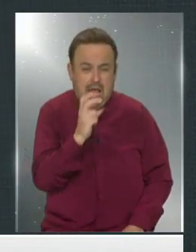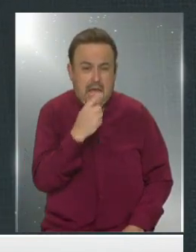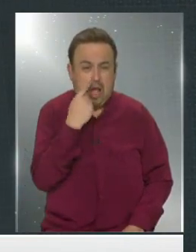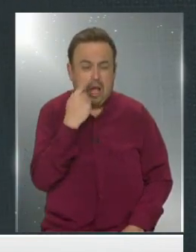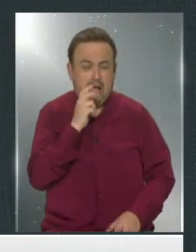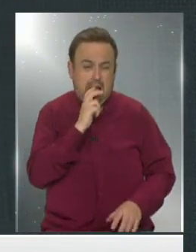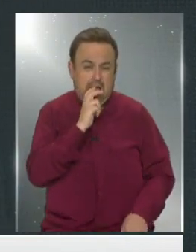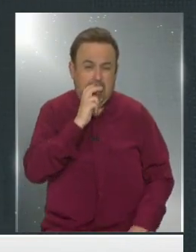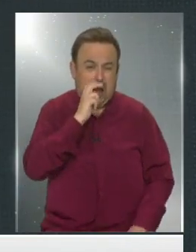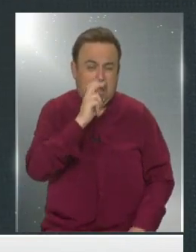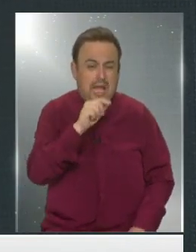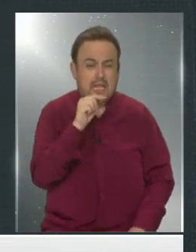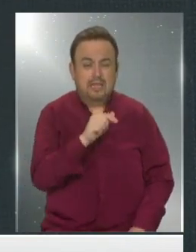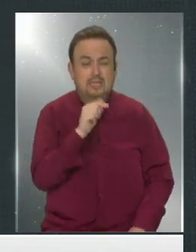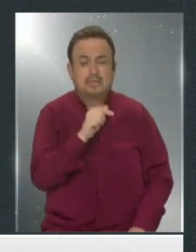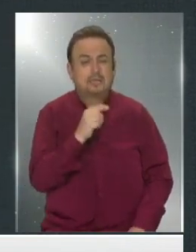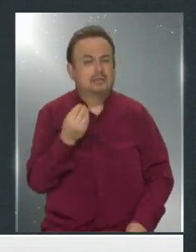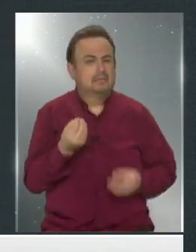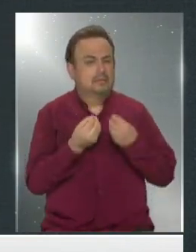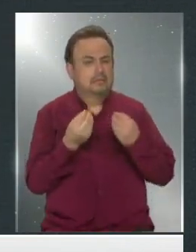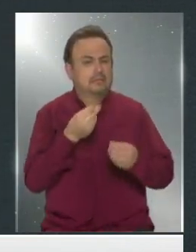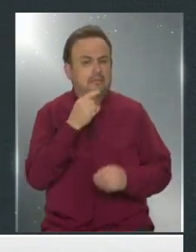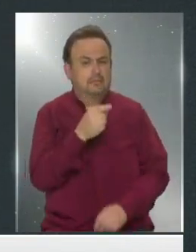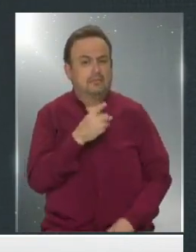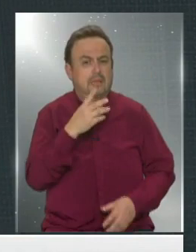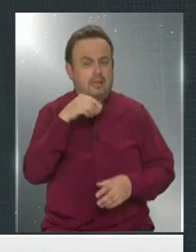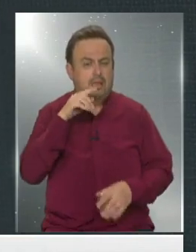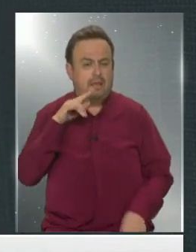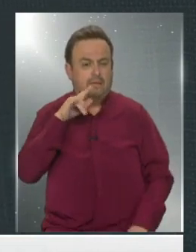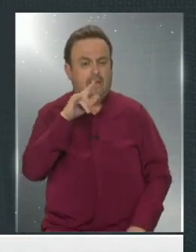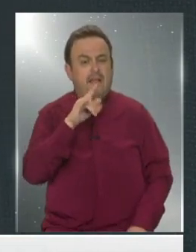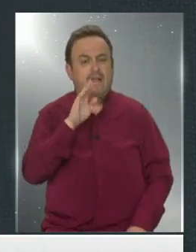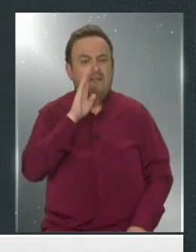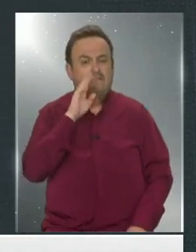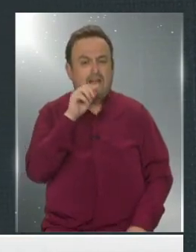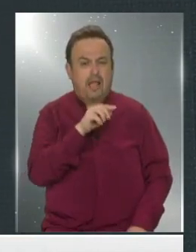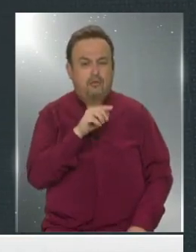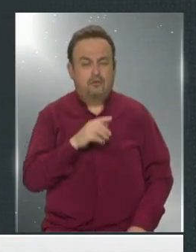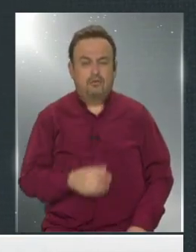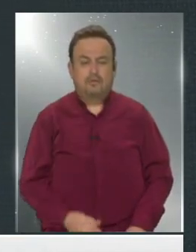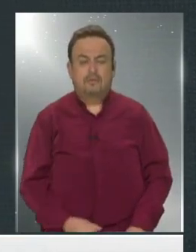Esos gritos indicaban que algo pasaba dentro del baño del avión.